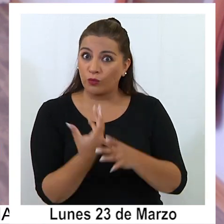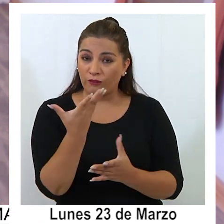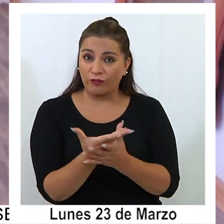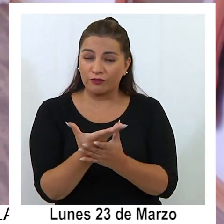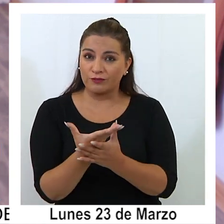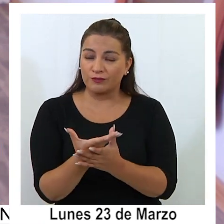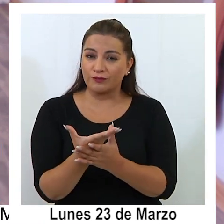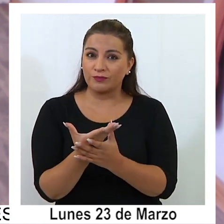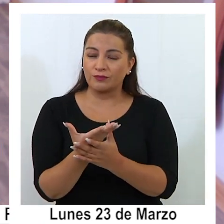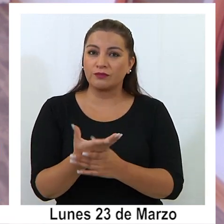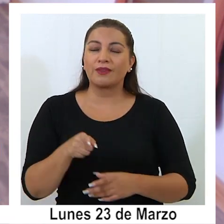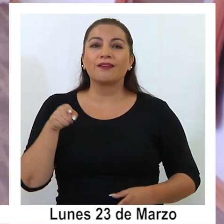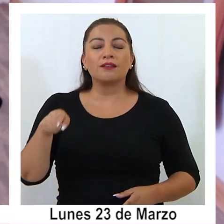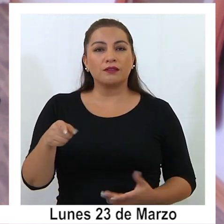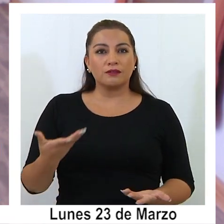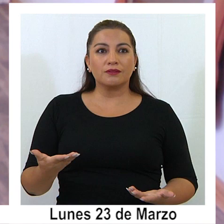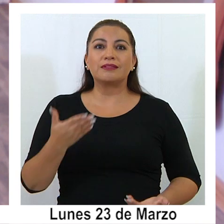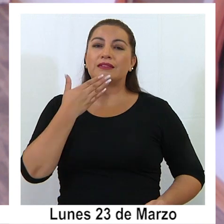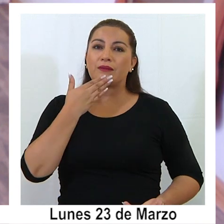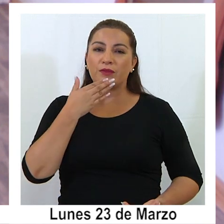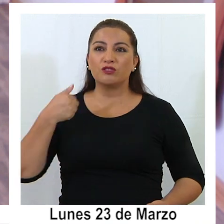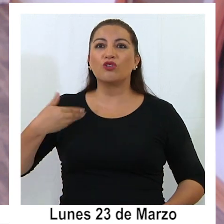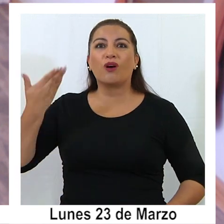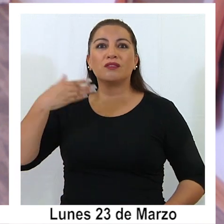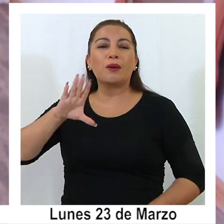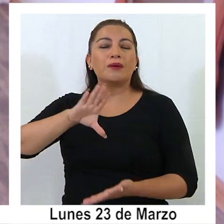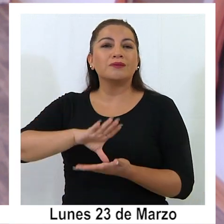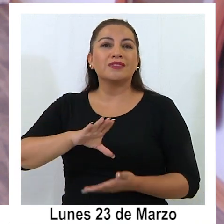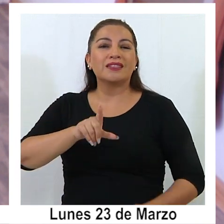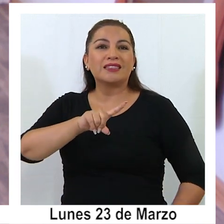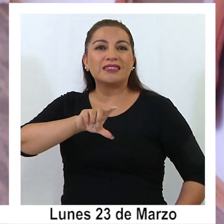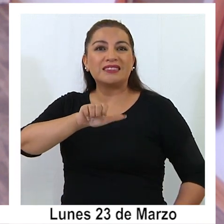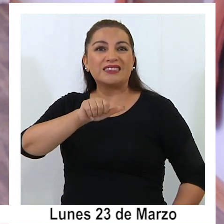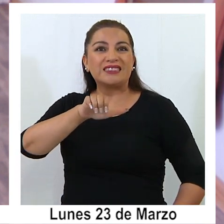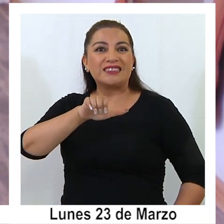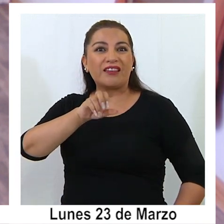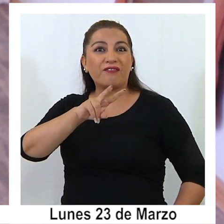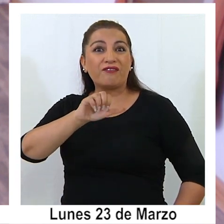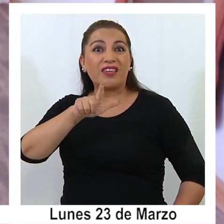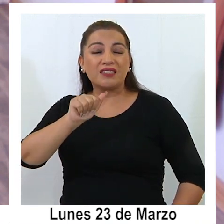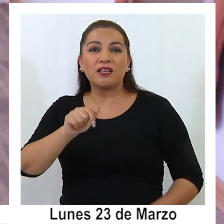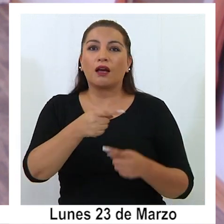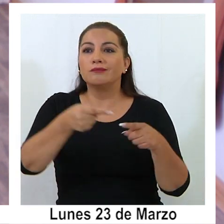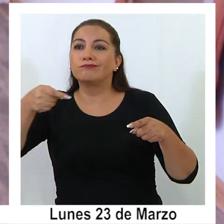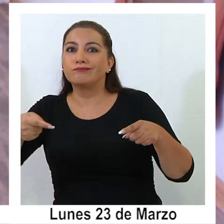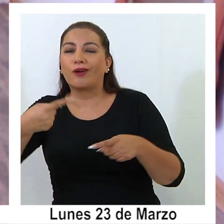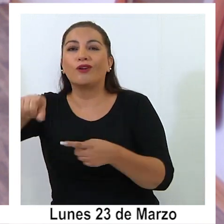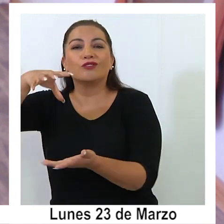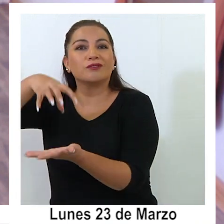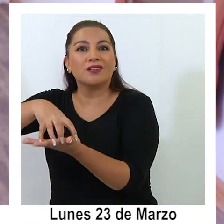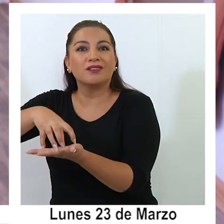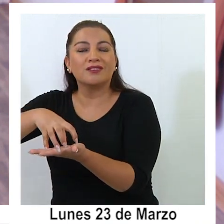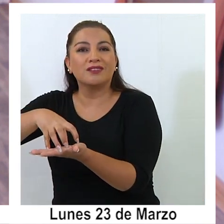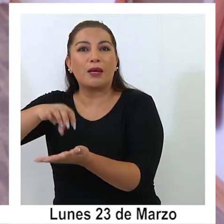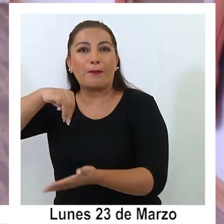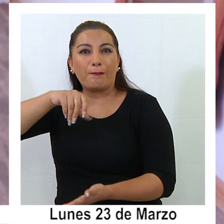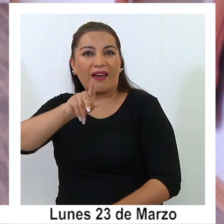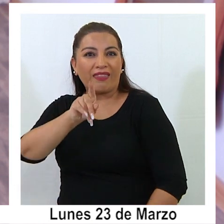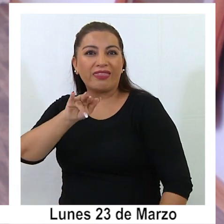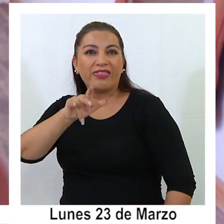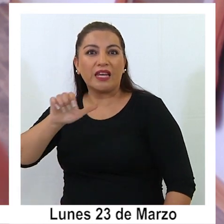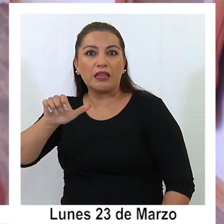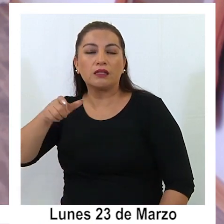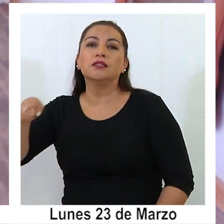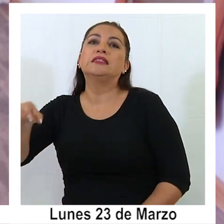nuevo. Y más encima yo estaba en Sevilla, lo que implica que tengo que comprar pasaje de Sevilla a Madrid, después Madrid-Santiago y